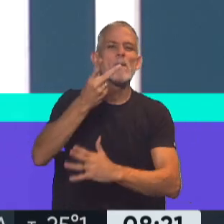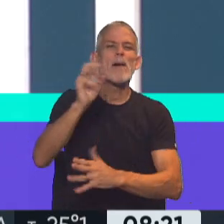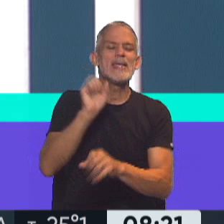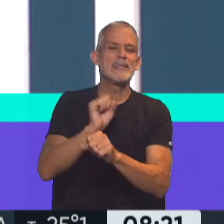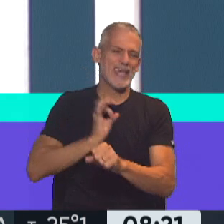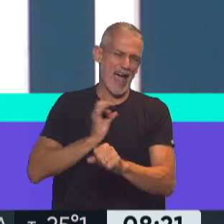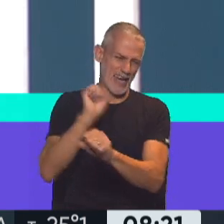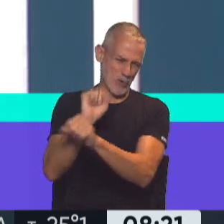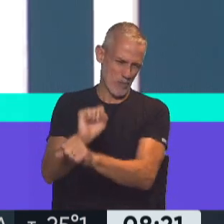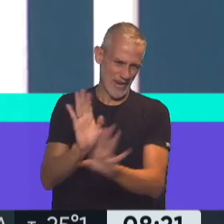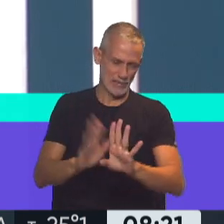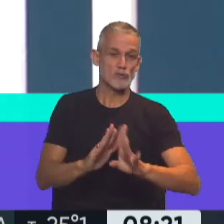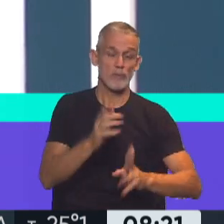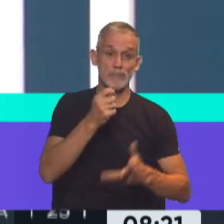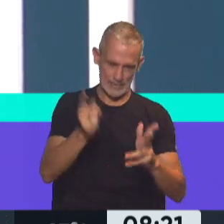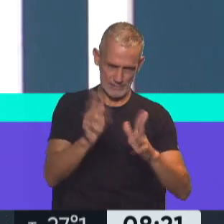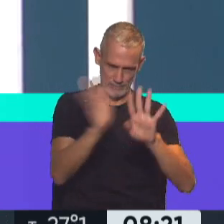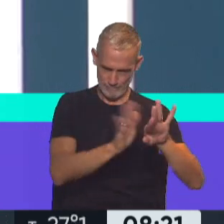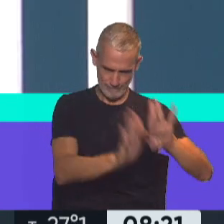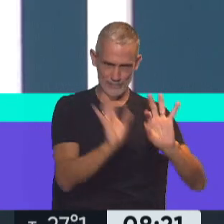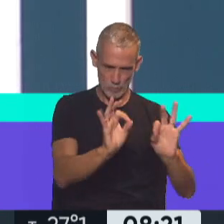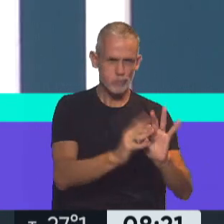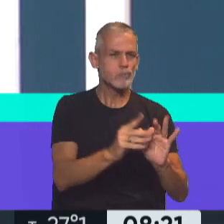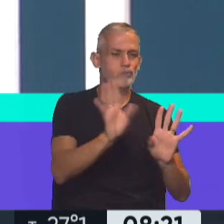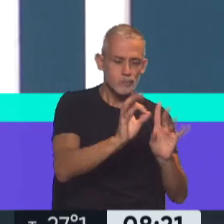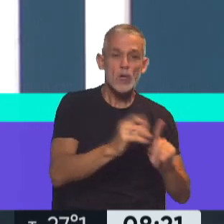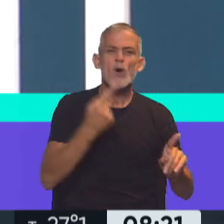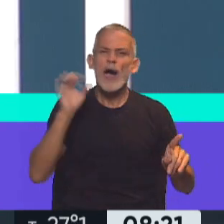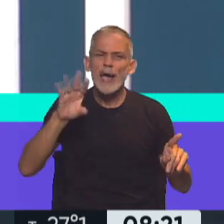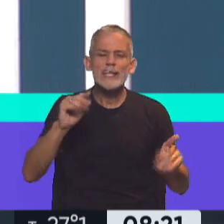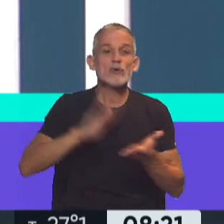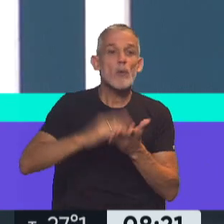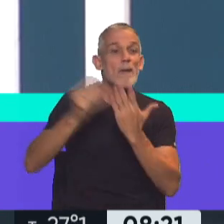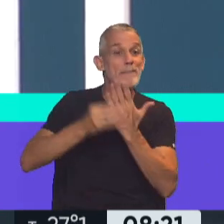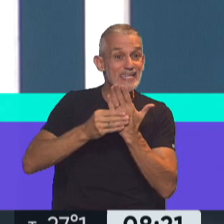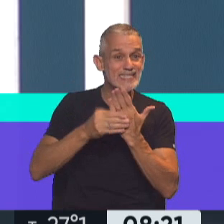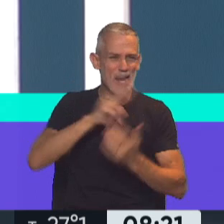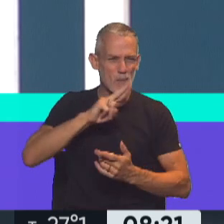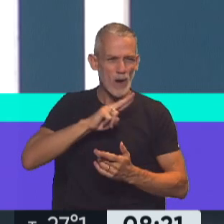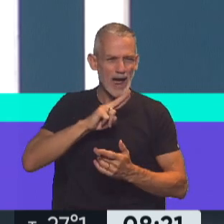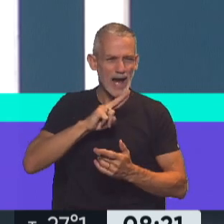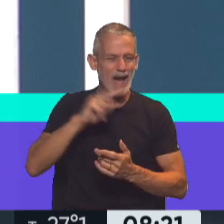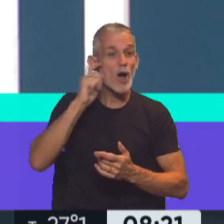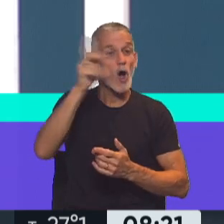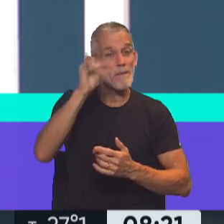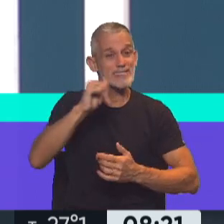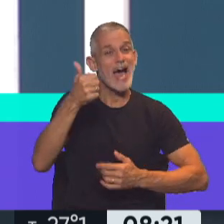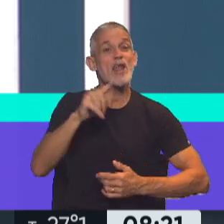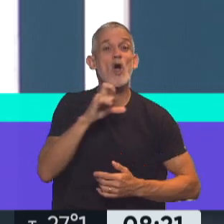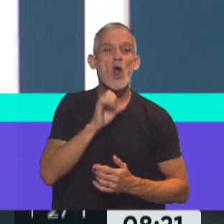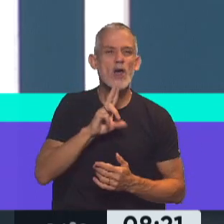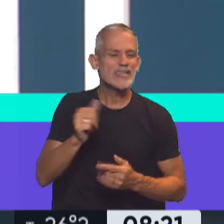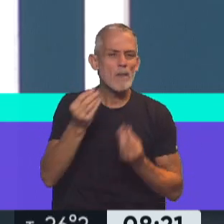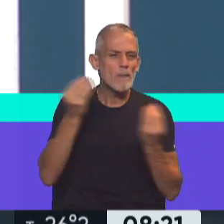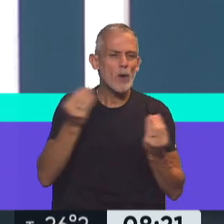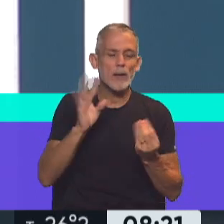caso de una lesión grave. Si este es un hecho. Ahora, la crítica a la ministra de la Mujer, Elizabeth Gómez Alcorta, tiene que ver con